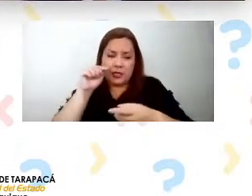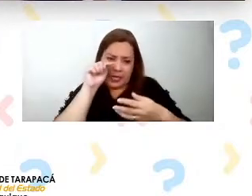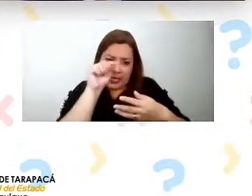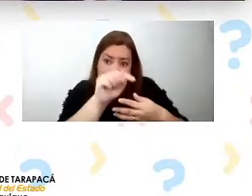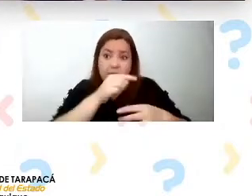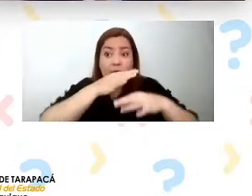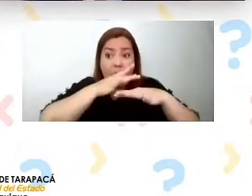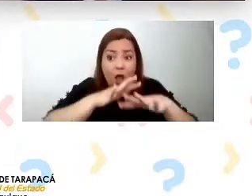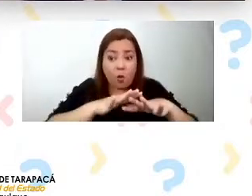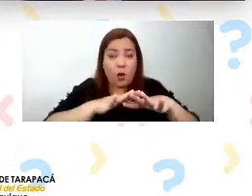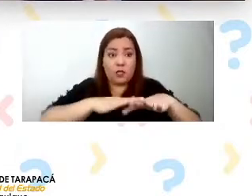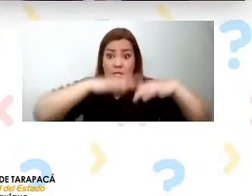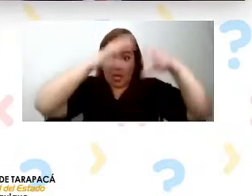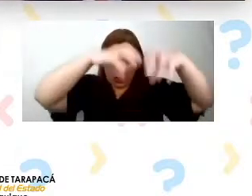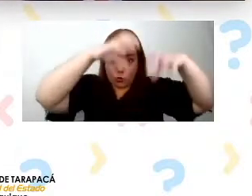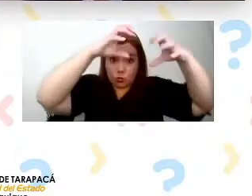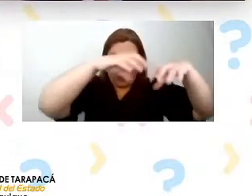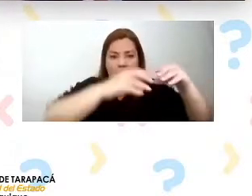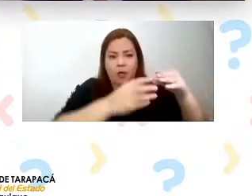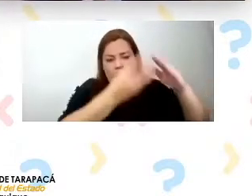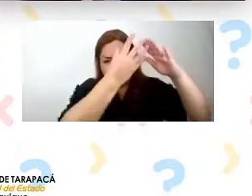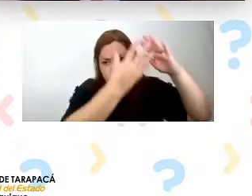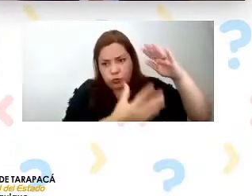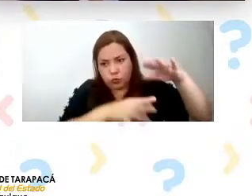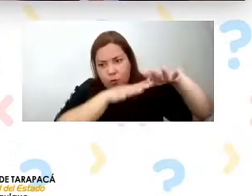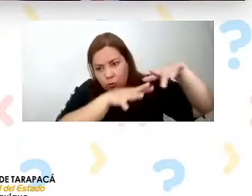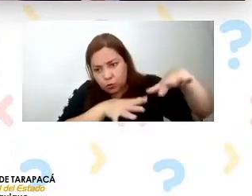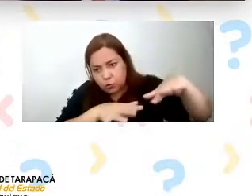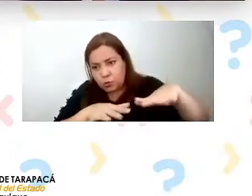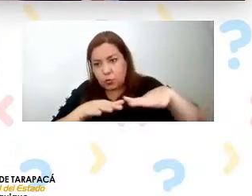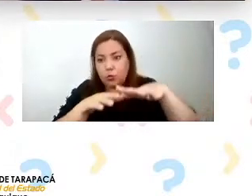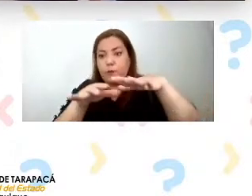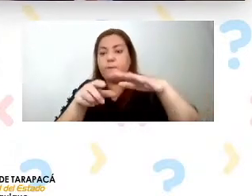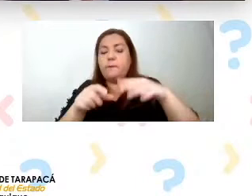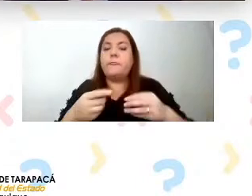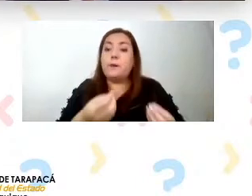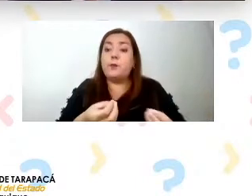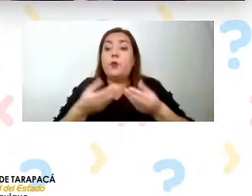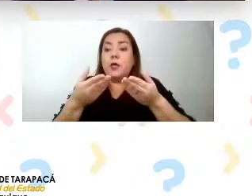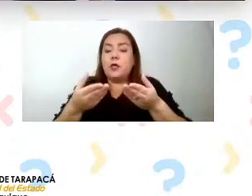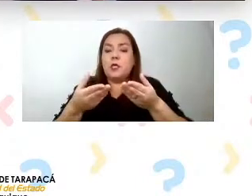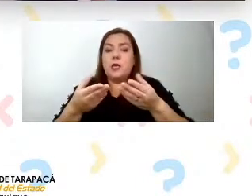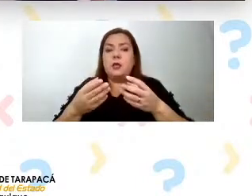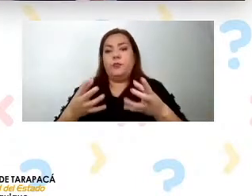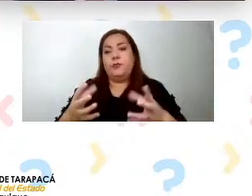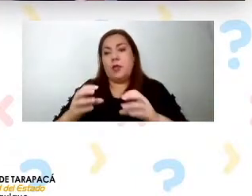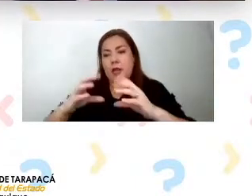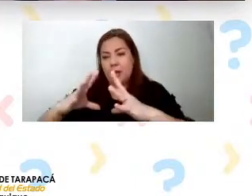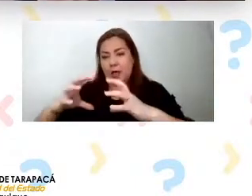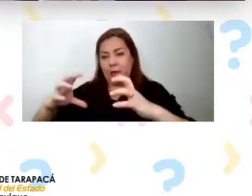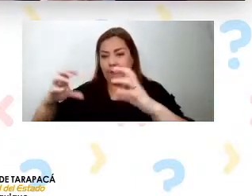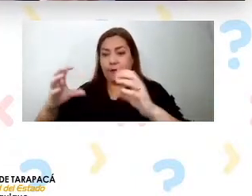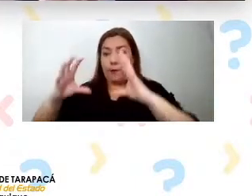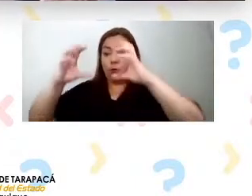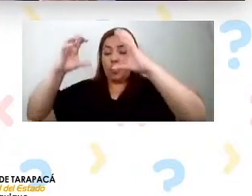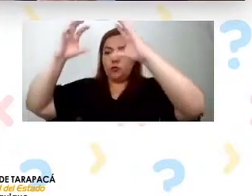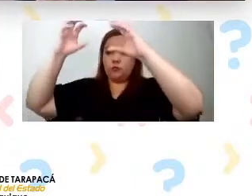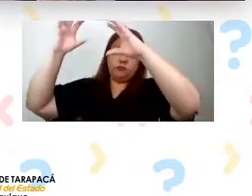aguas lluvias, provienen de la evaporación de la cuenca de Atacama,